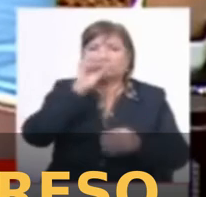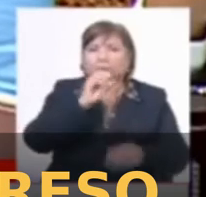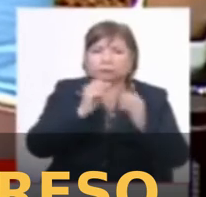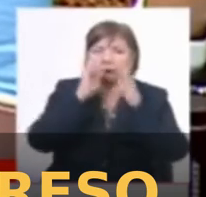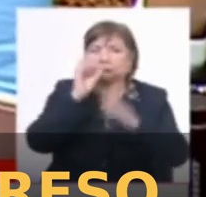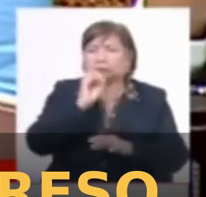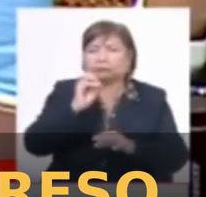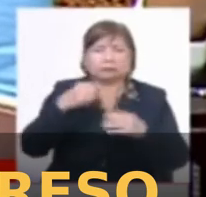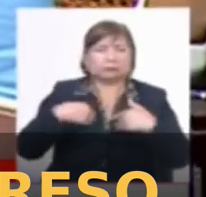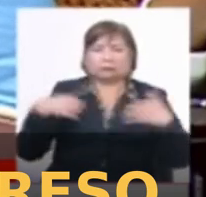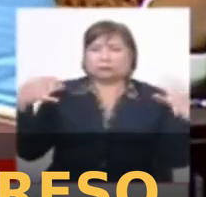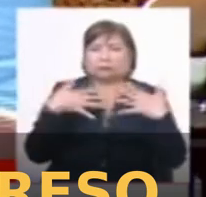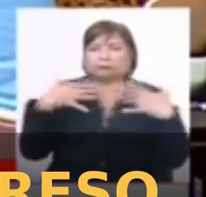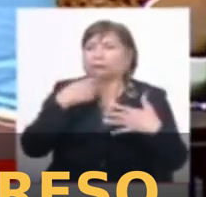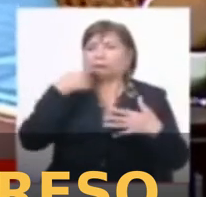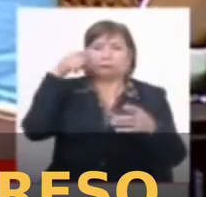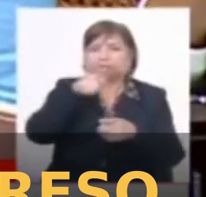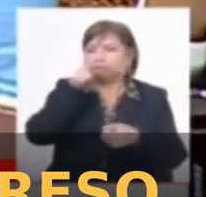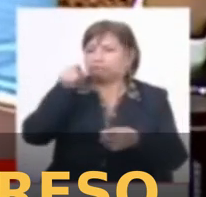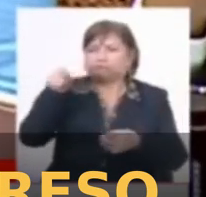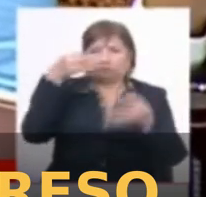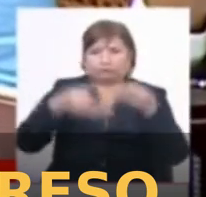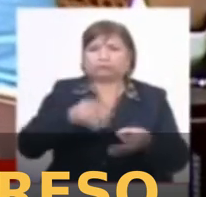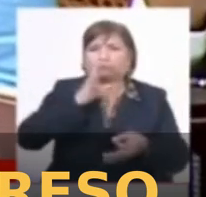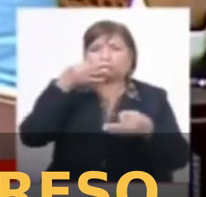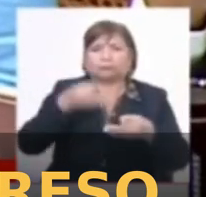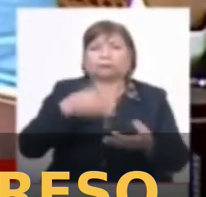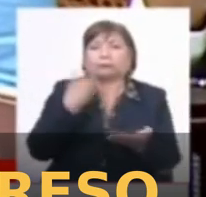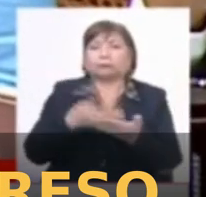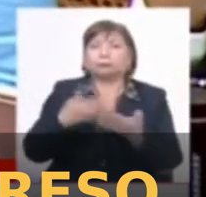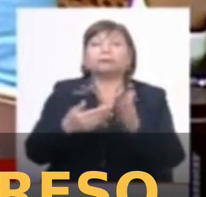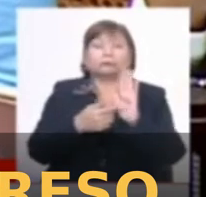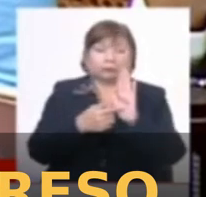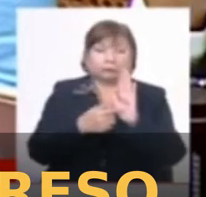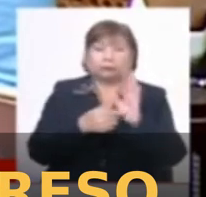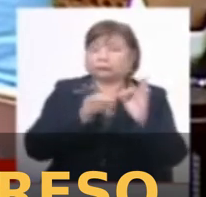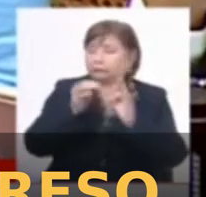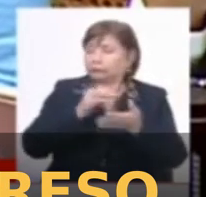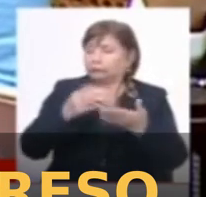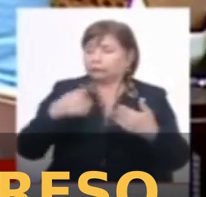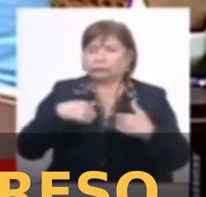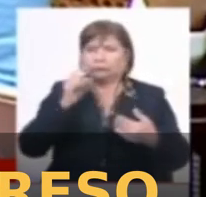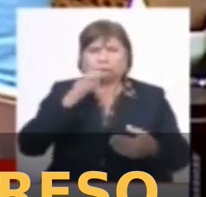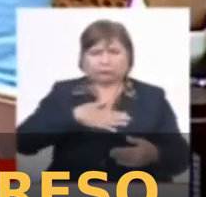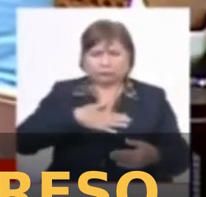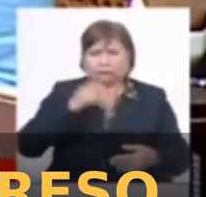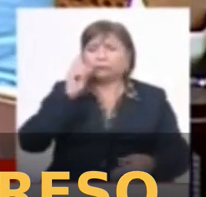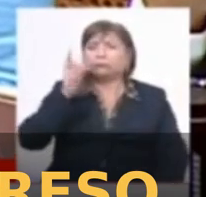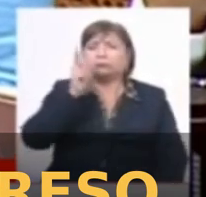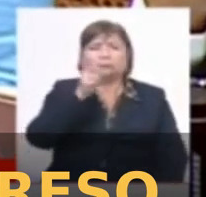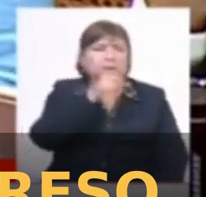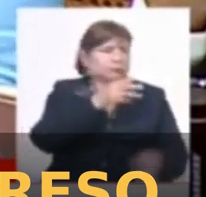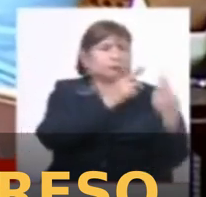y que no me ha dado miedo decir y señalar la verdad. Cosa que se está probando y se está ratificando, no por mí, sino por todos aquellos